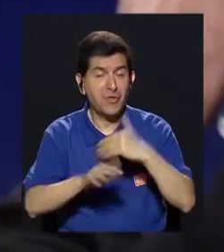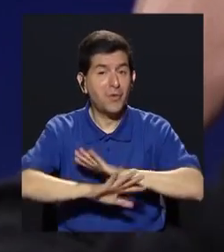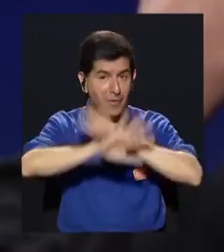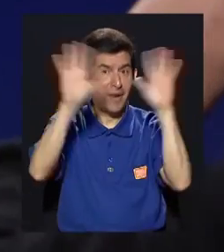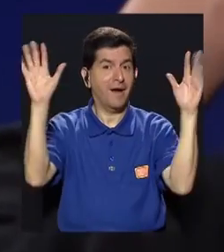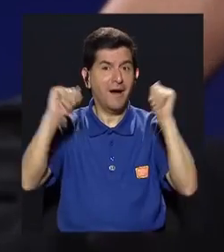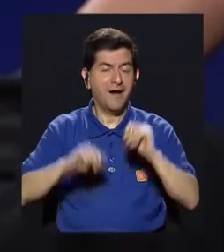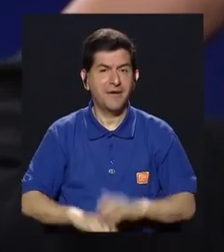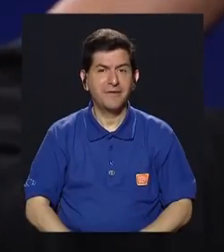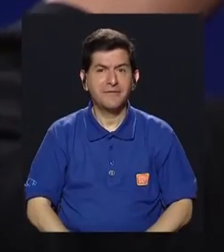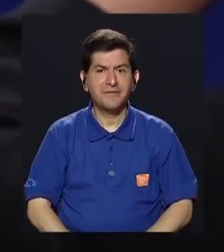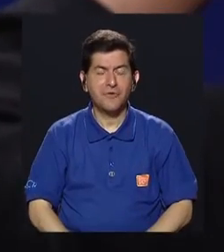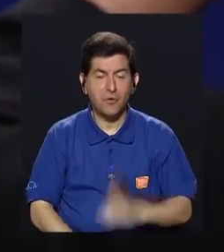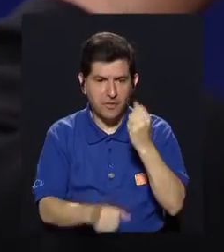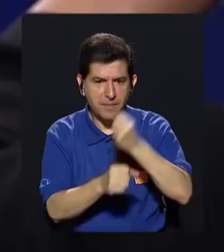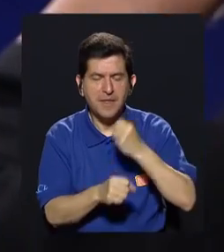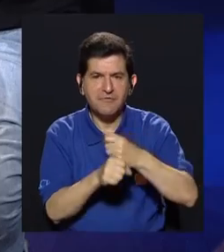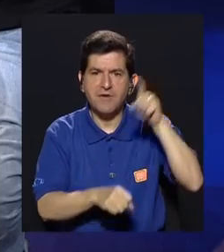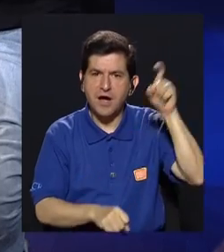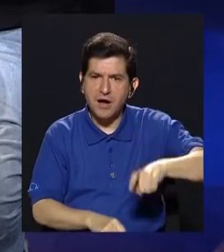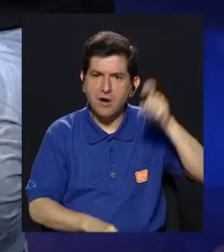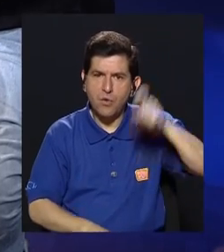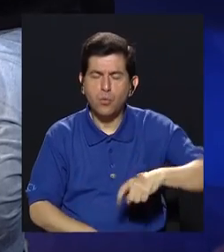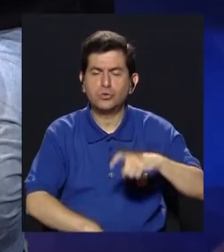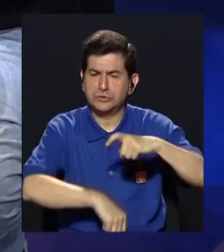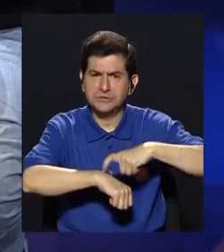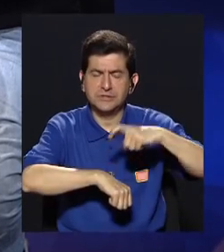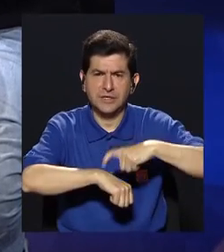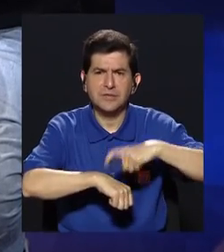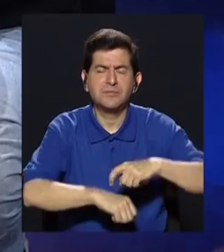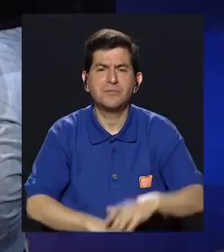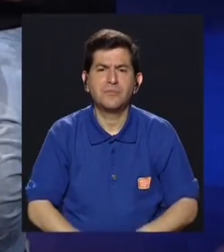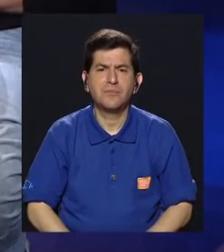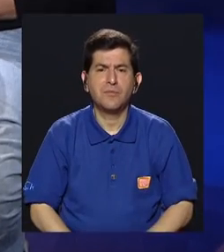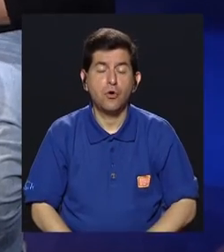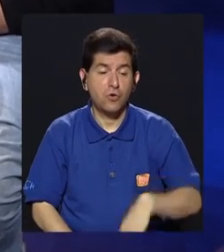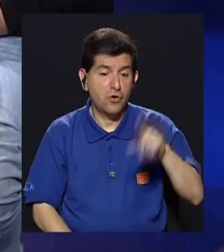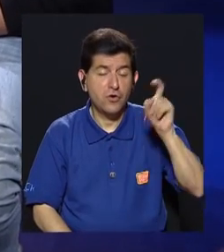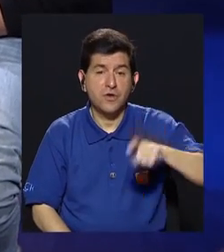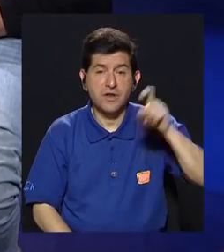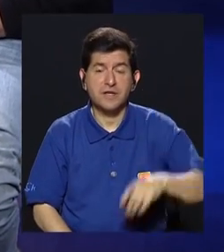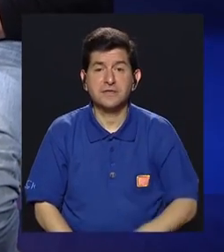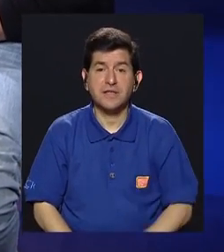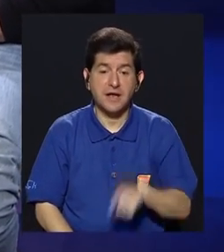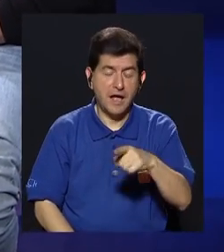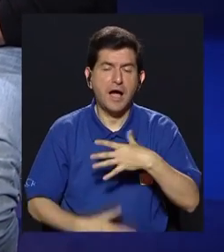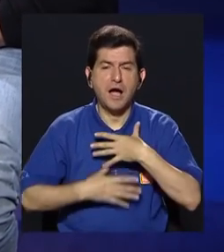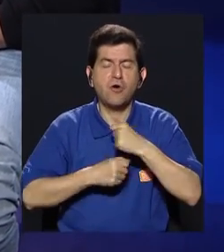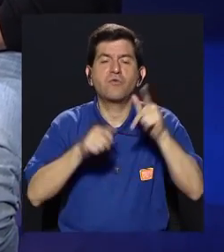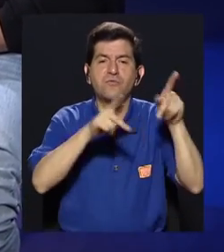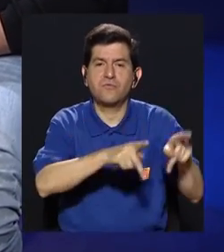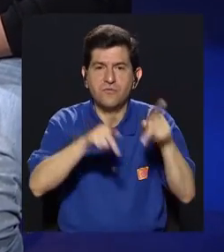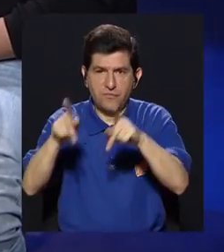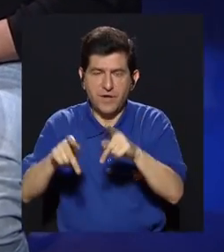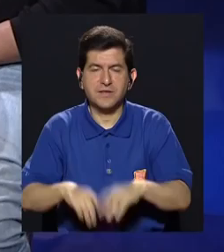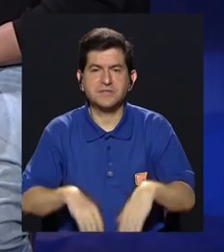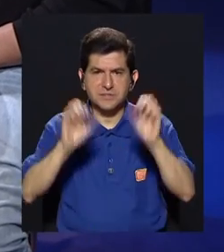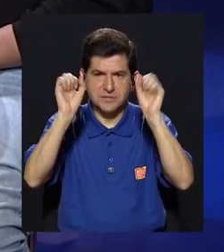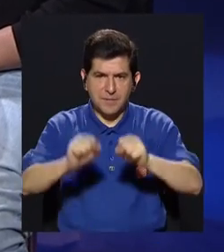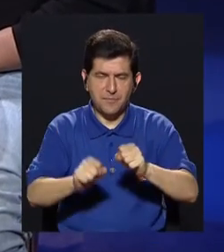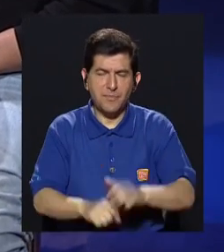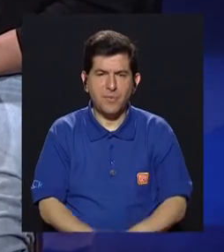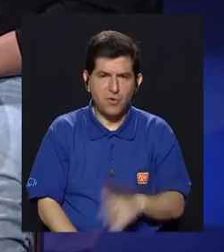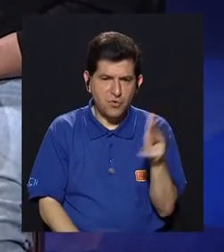mucha claridad es un trabajo que requiere mucho tiempo que requiere ganarse la confianza de la gente para que